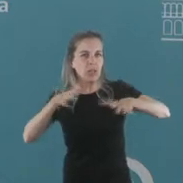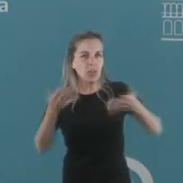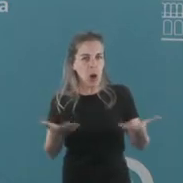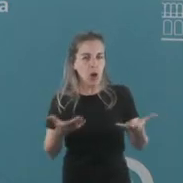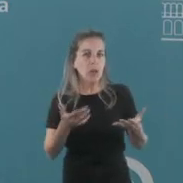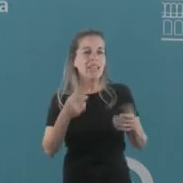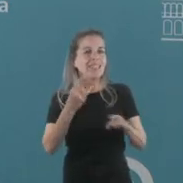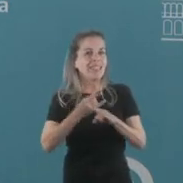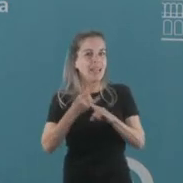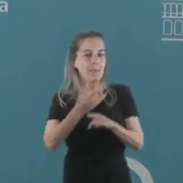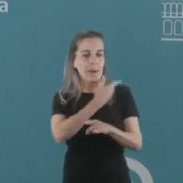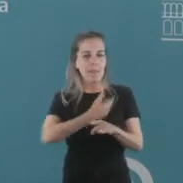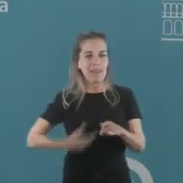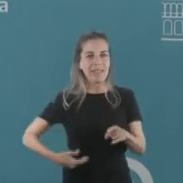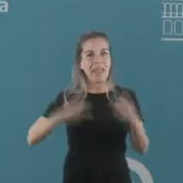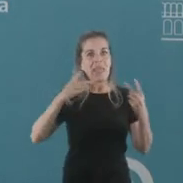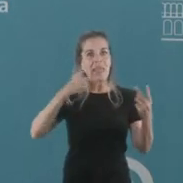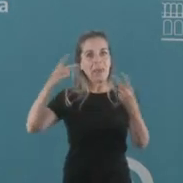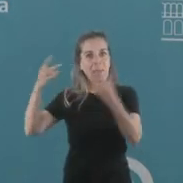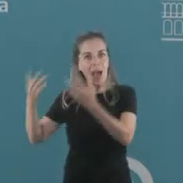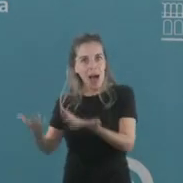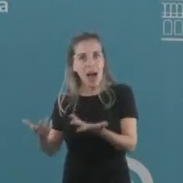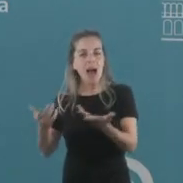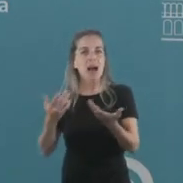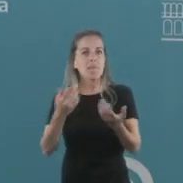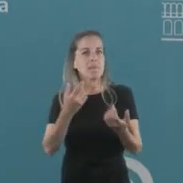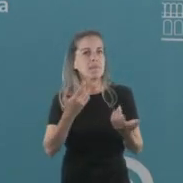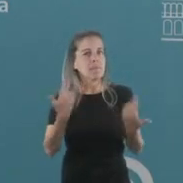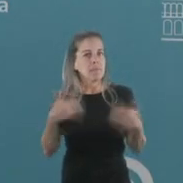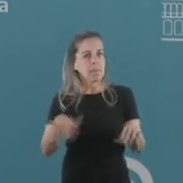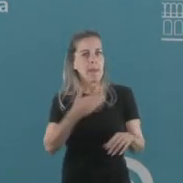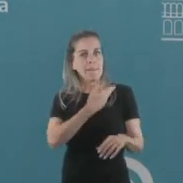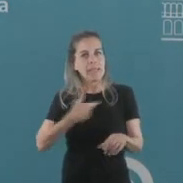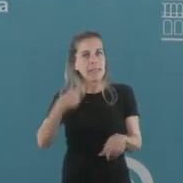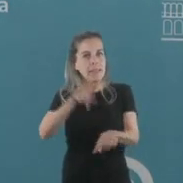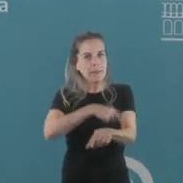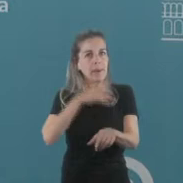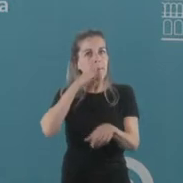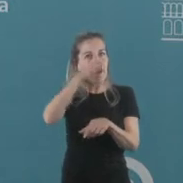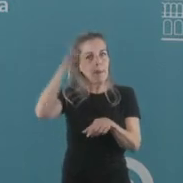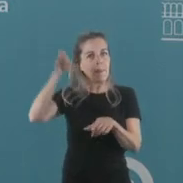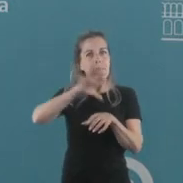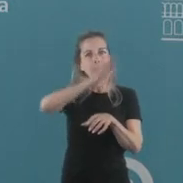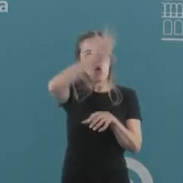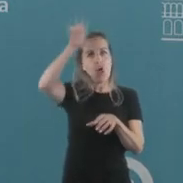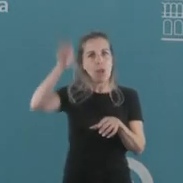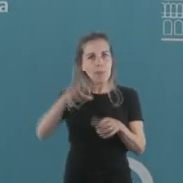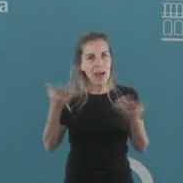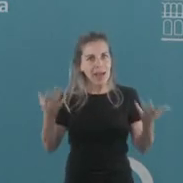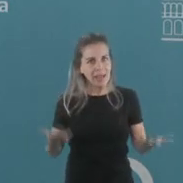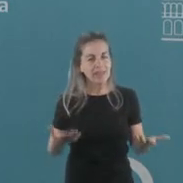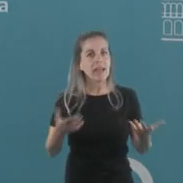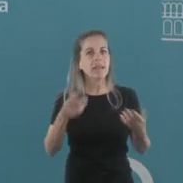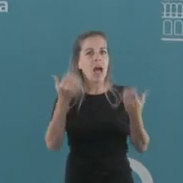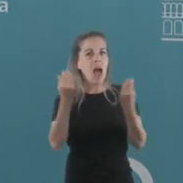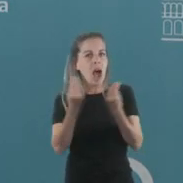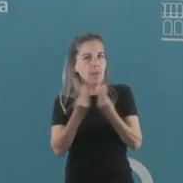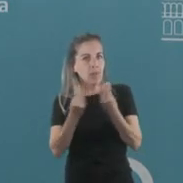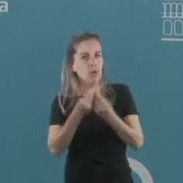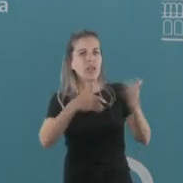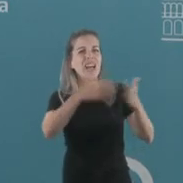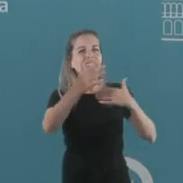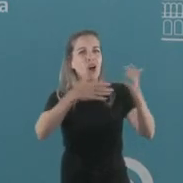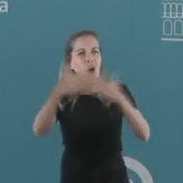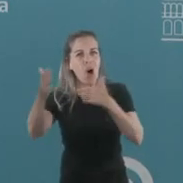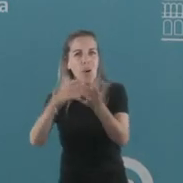vez que el presidente viaja. No sé si hay algún presidente que haya recorrido el país la cantidad de veces que lo recorrió este país. Hay obras en cada